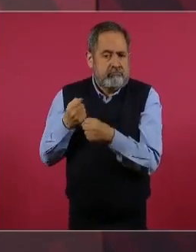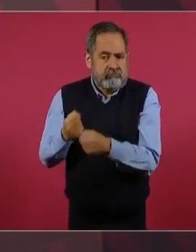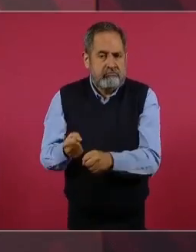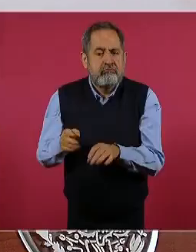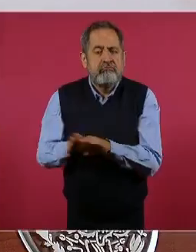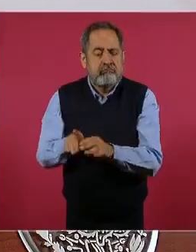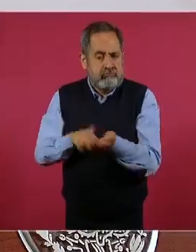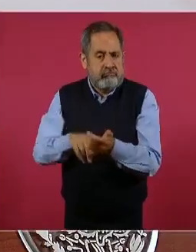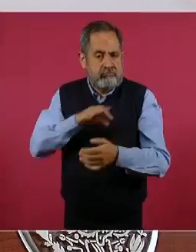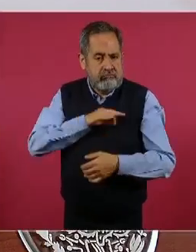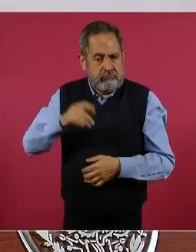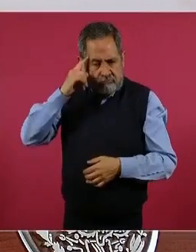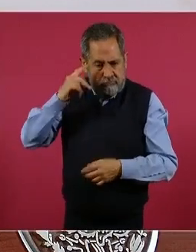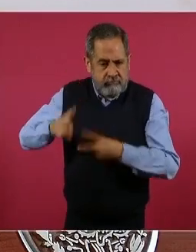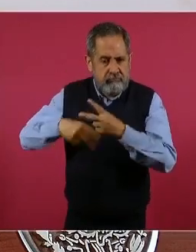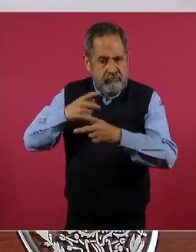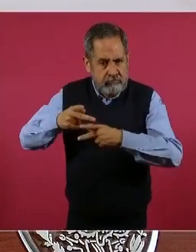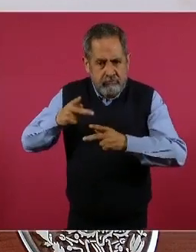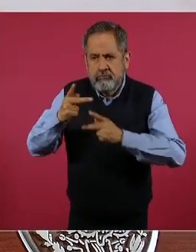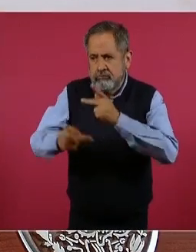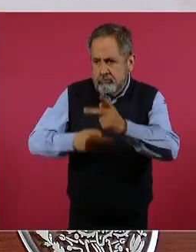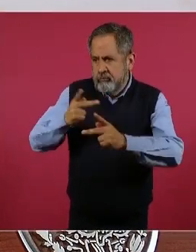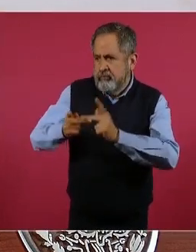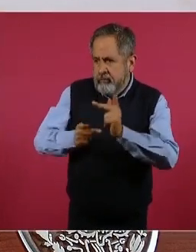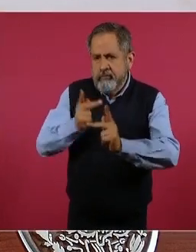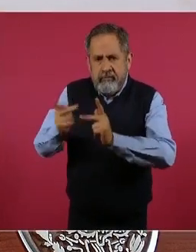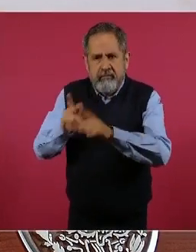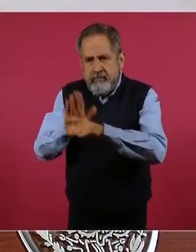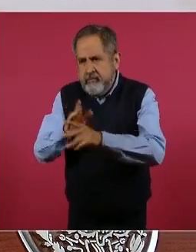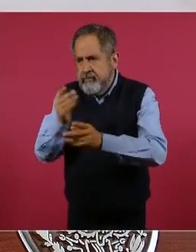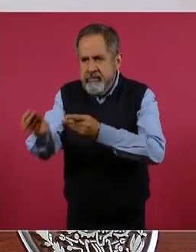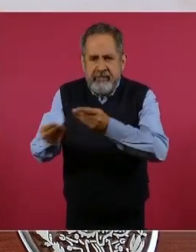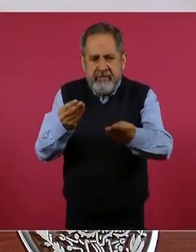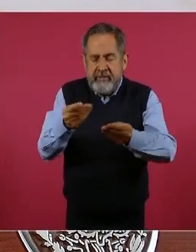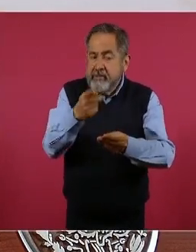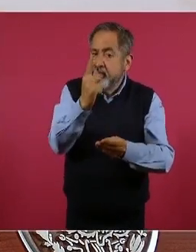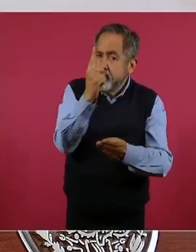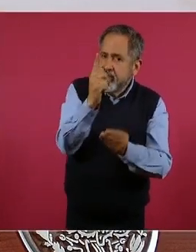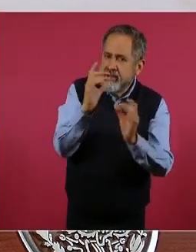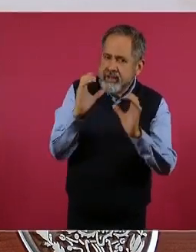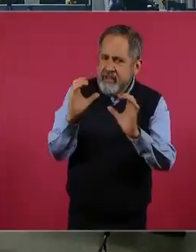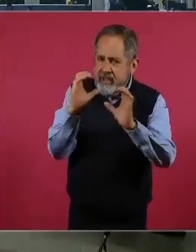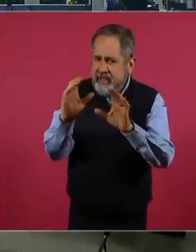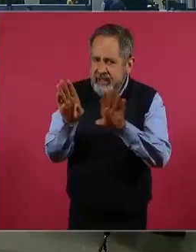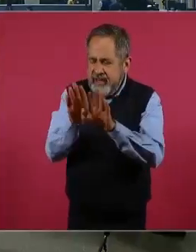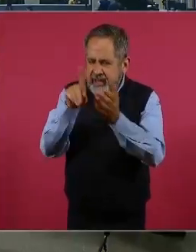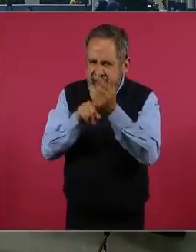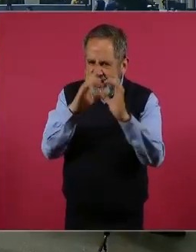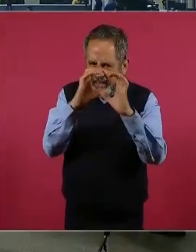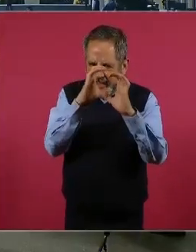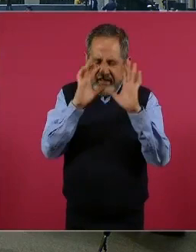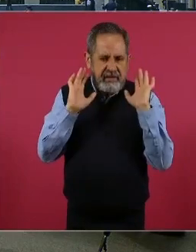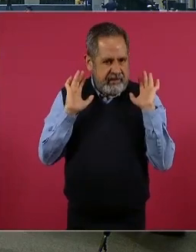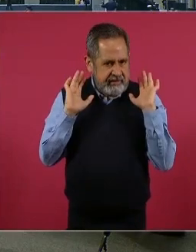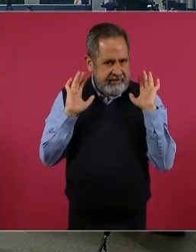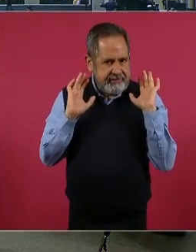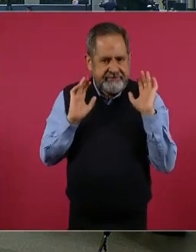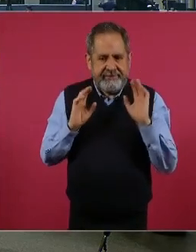para otorgar estos créditos, cuidando que no